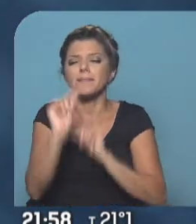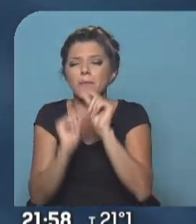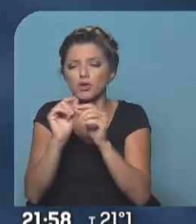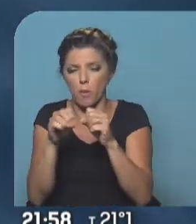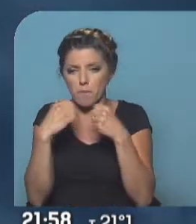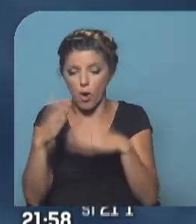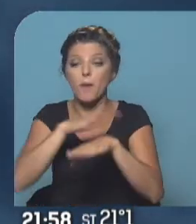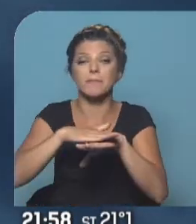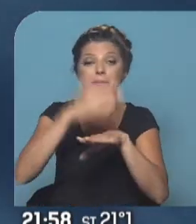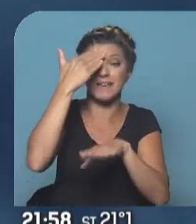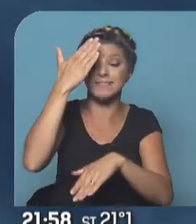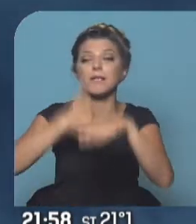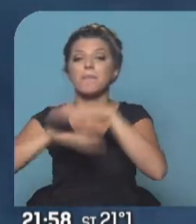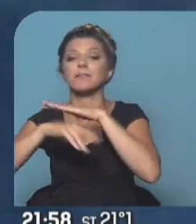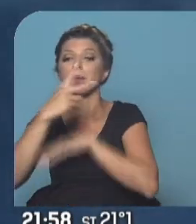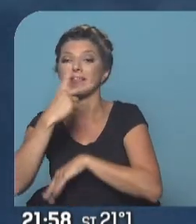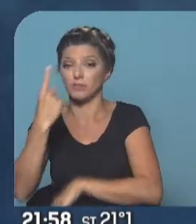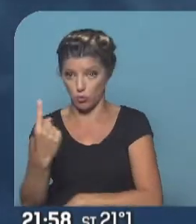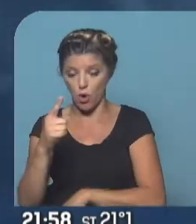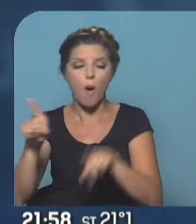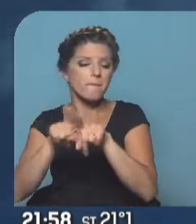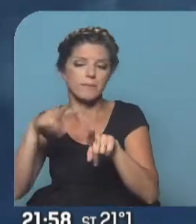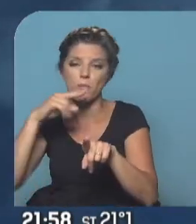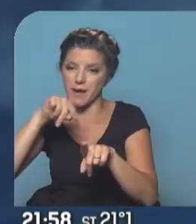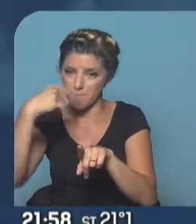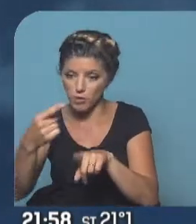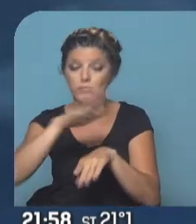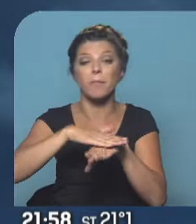tiempo, 15 grados será la mínima, 21 la máxima, lo mismo para el viernes,